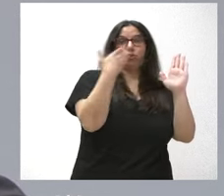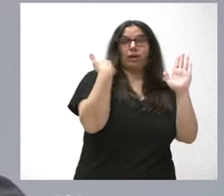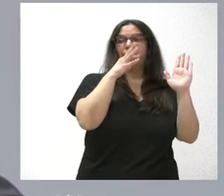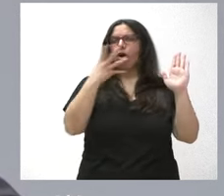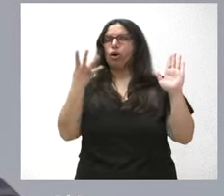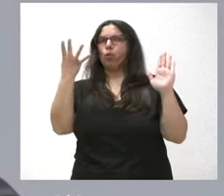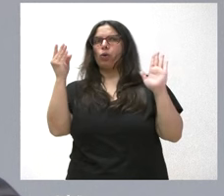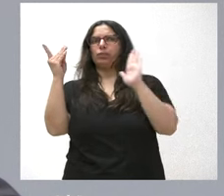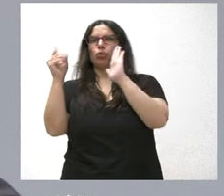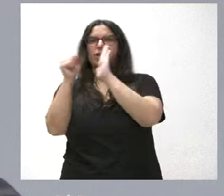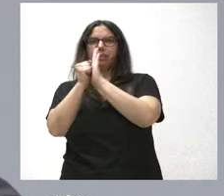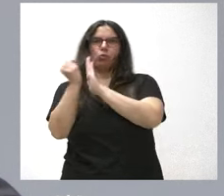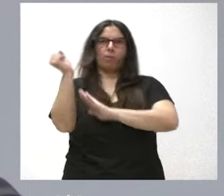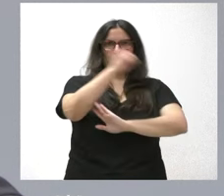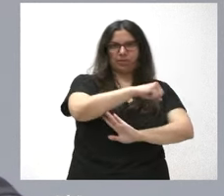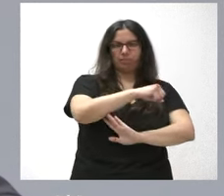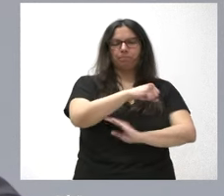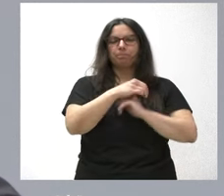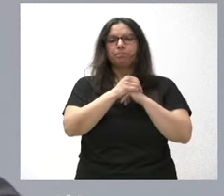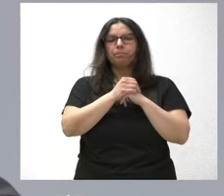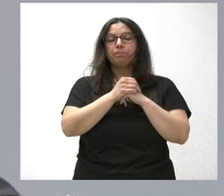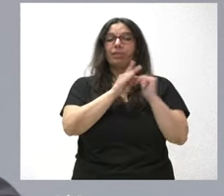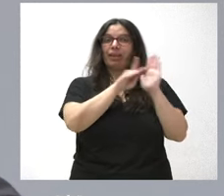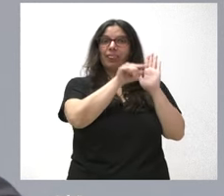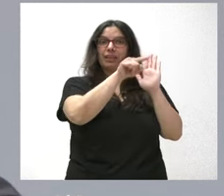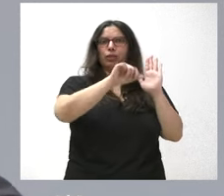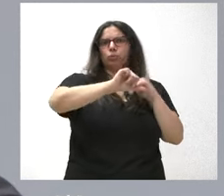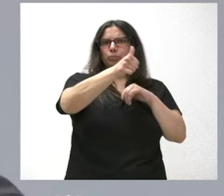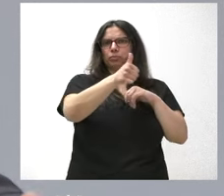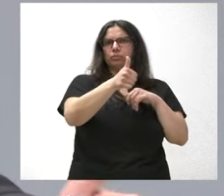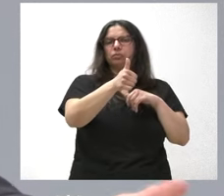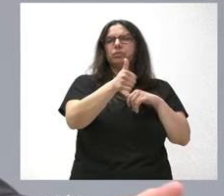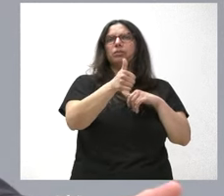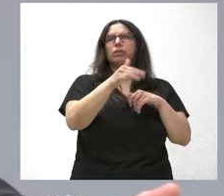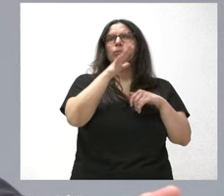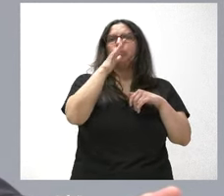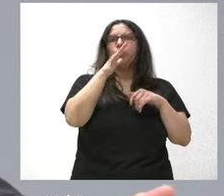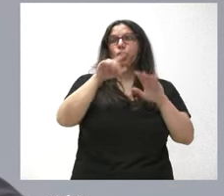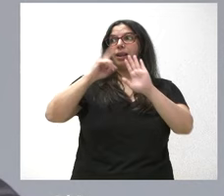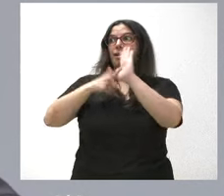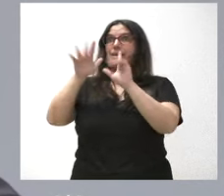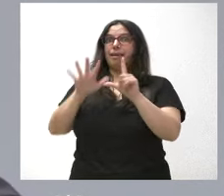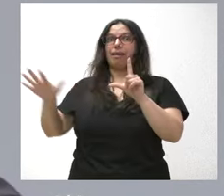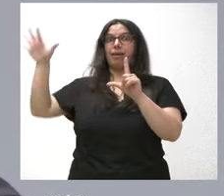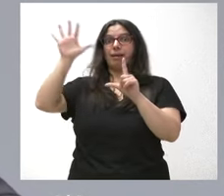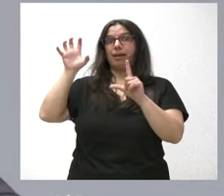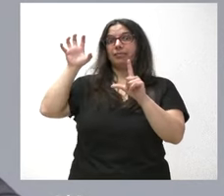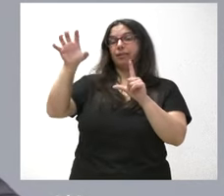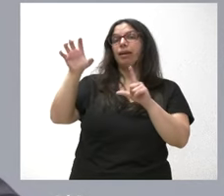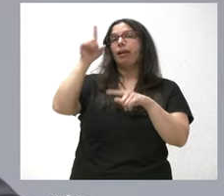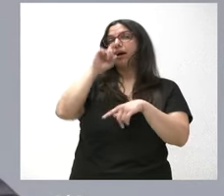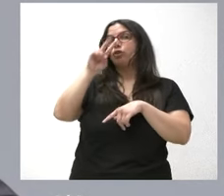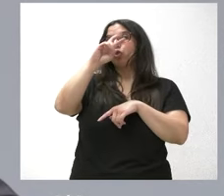tenía la comunidad autónoma. Es un decreto que se aprobó, como saben ustedes, en virtud de una ley estatal del 2007. Como luego